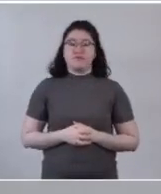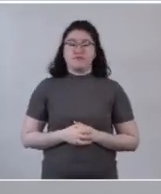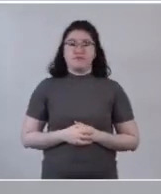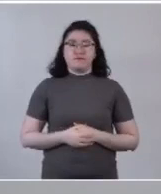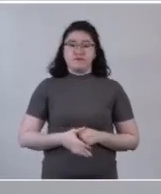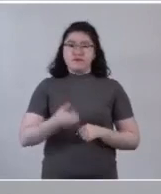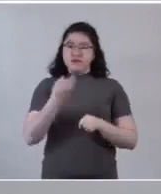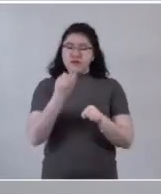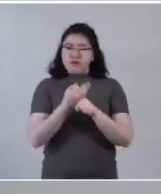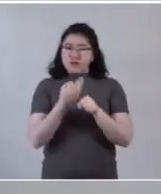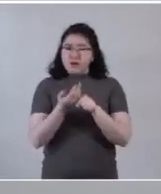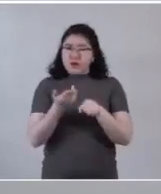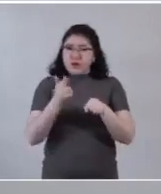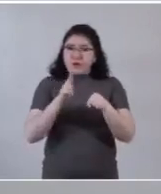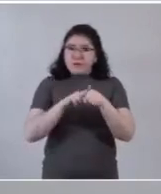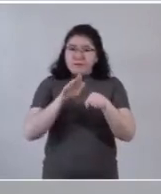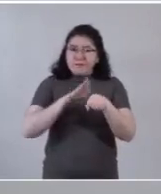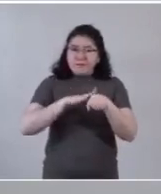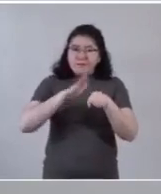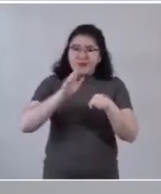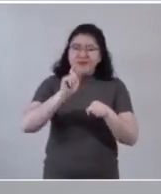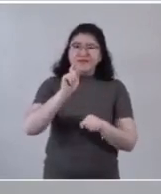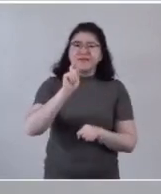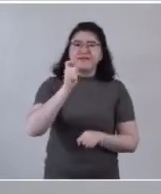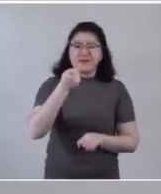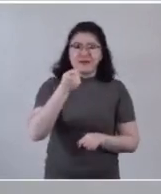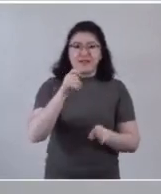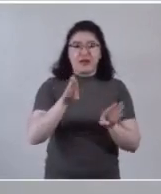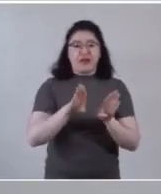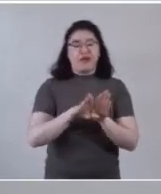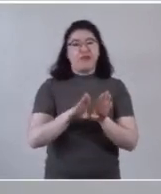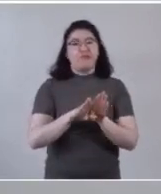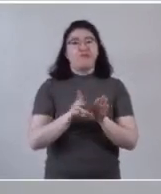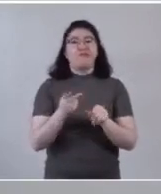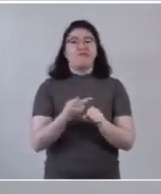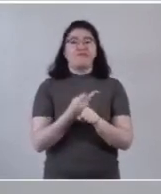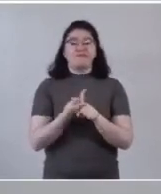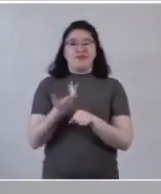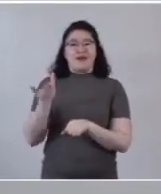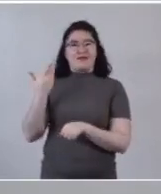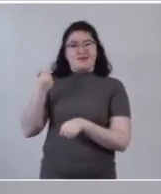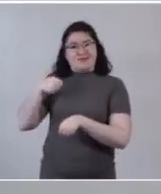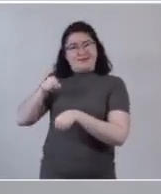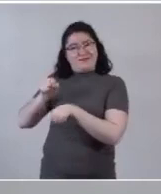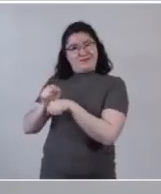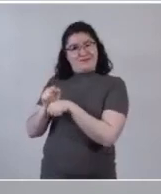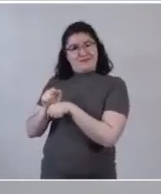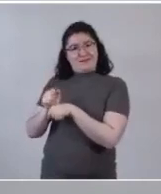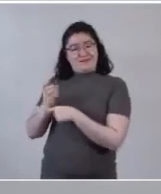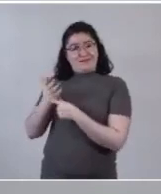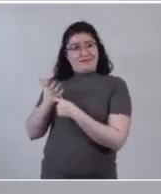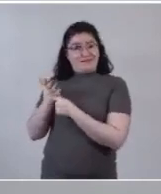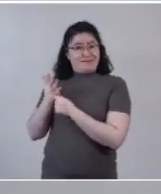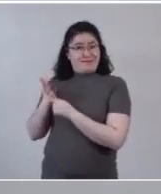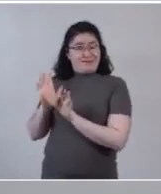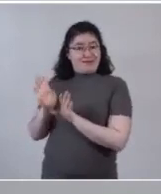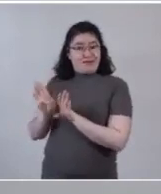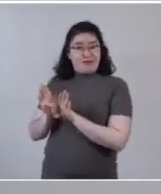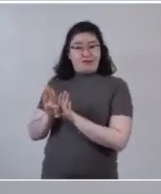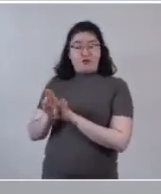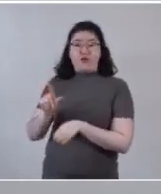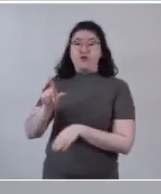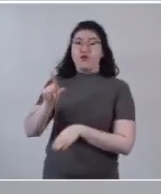más hospitales quiere decir entonces que por eso pasó. La semana pasada escuchaba que la saturación era